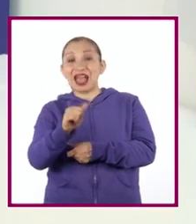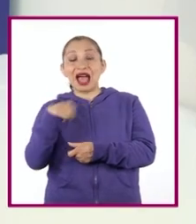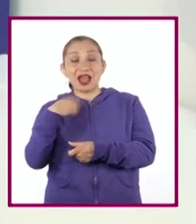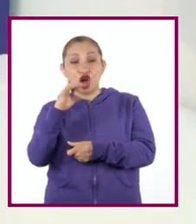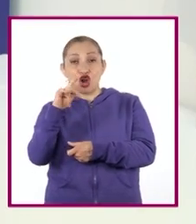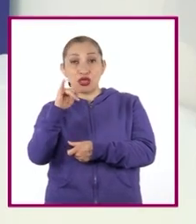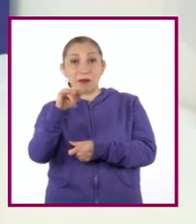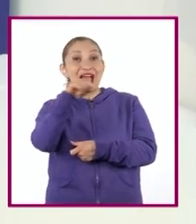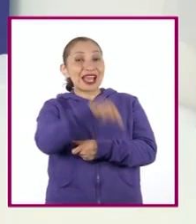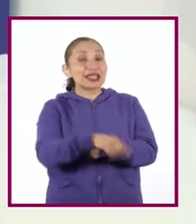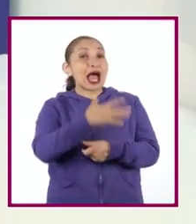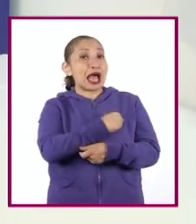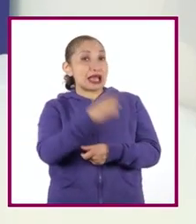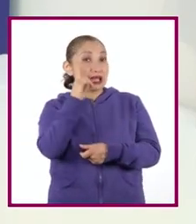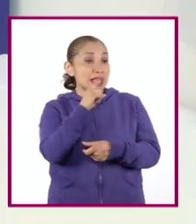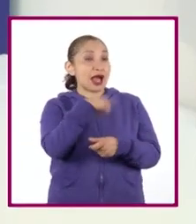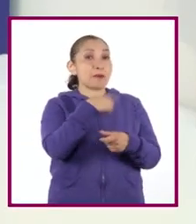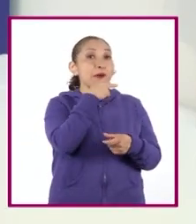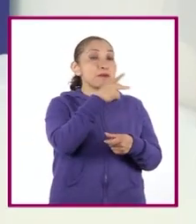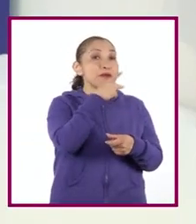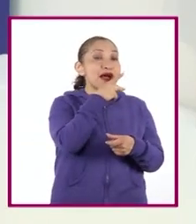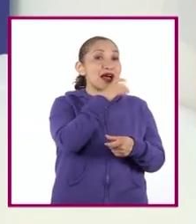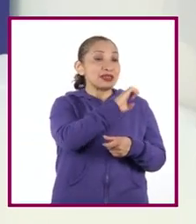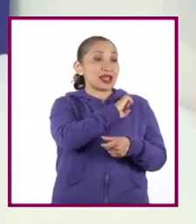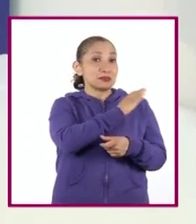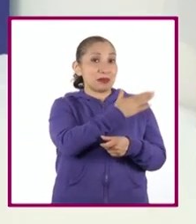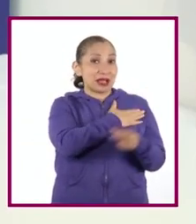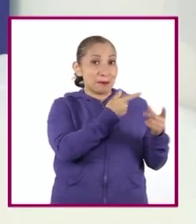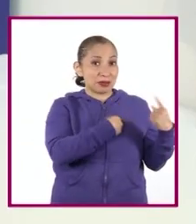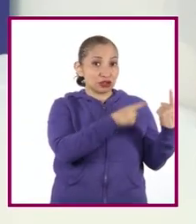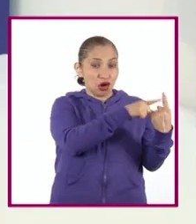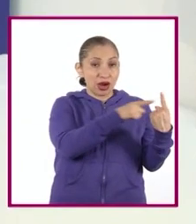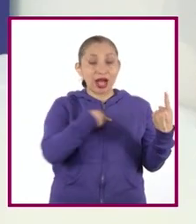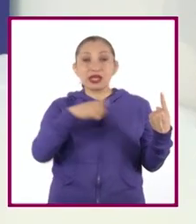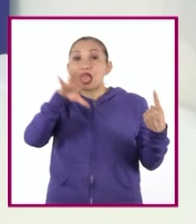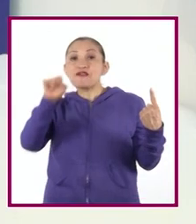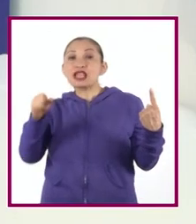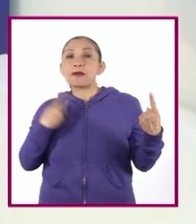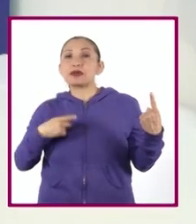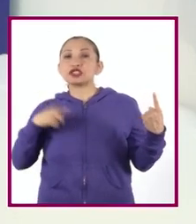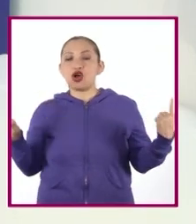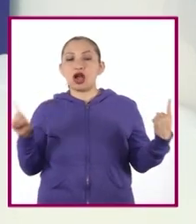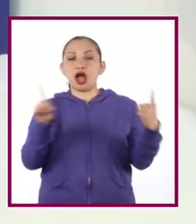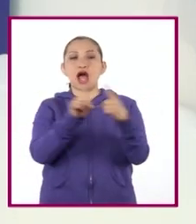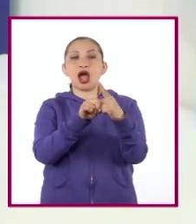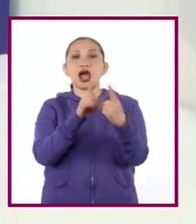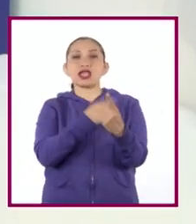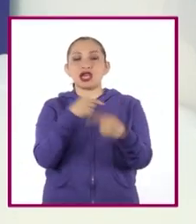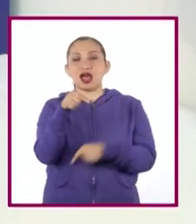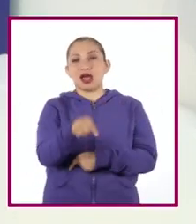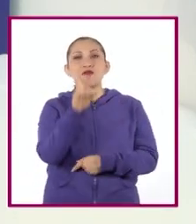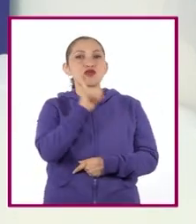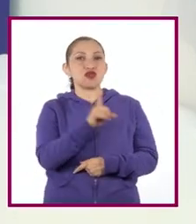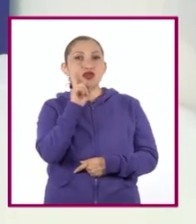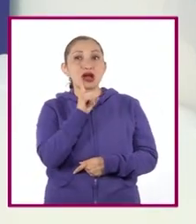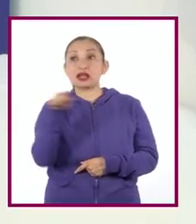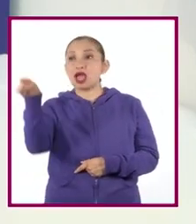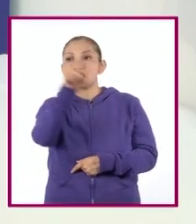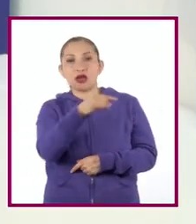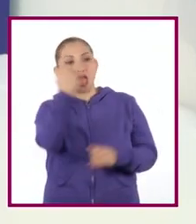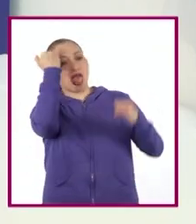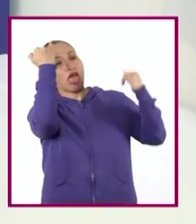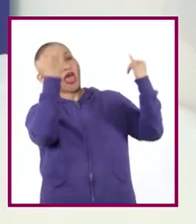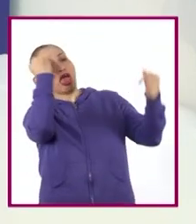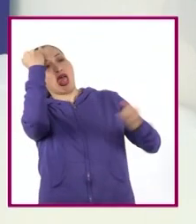persona española o europea y un africano, y su origen causaba prejuicios en los demás